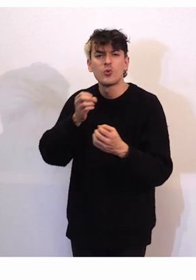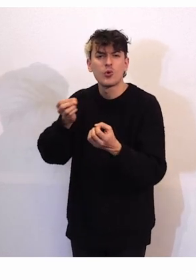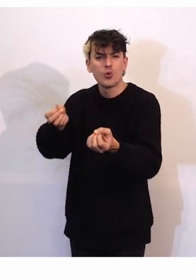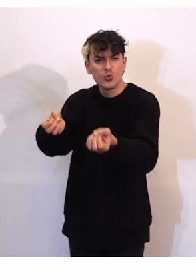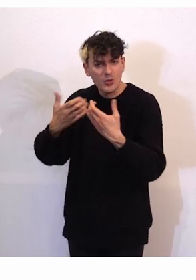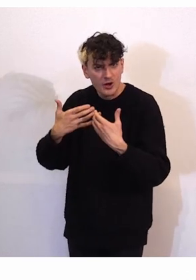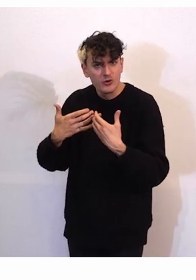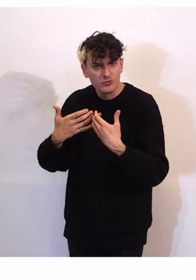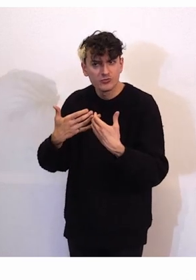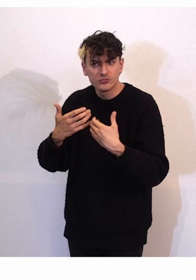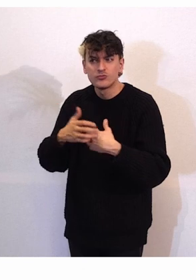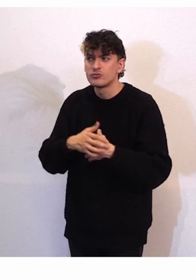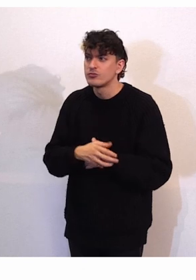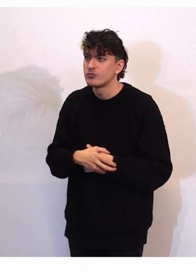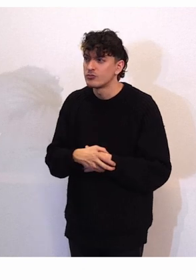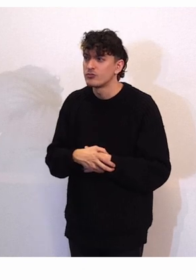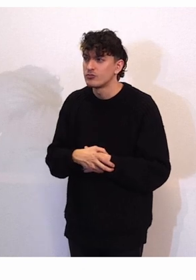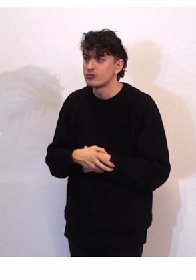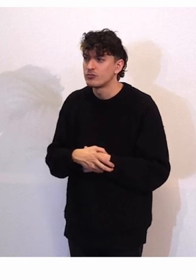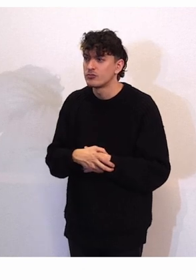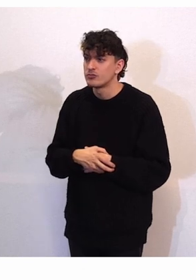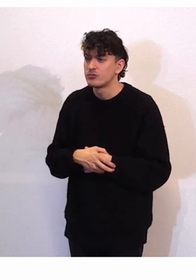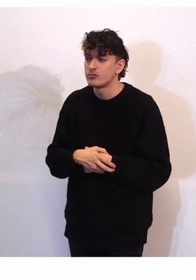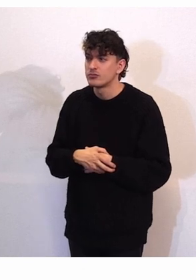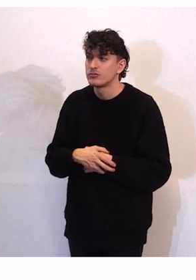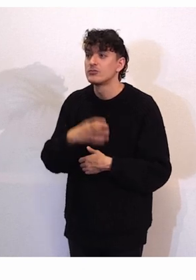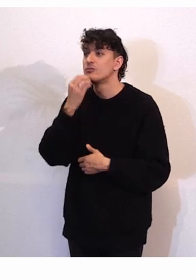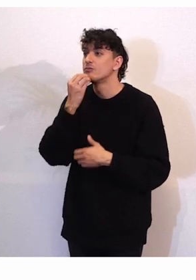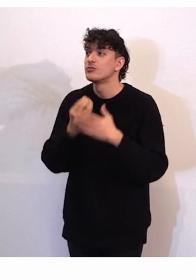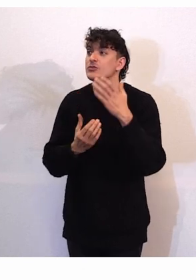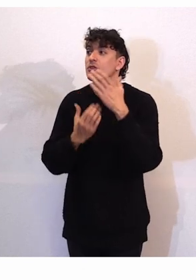A contarnos. Esta es la presentación. Buenos días a las dos.